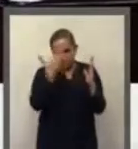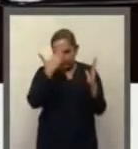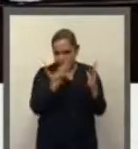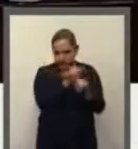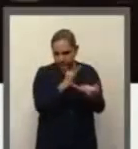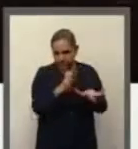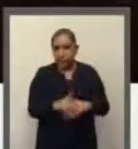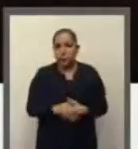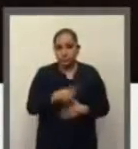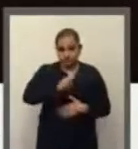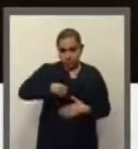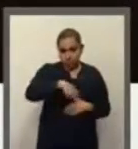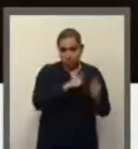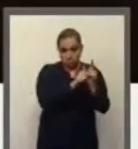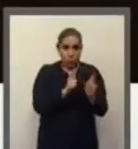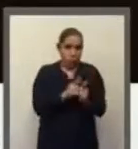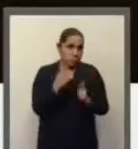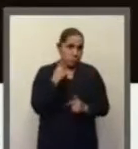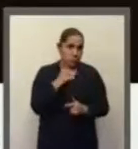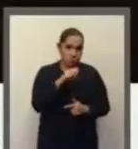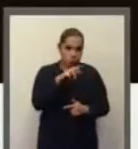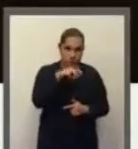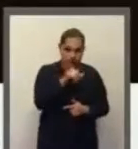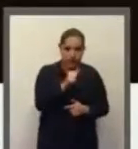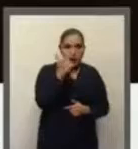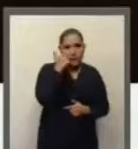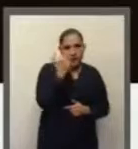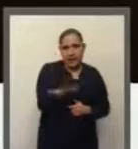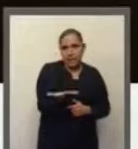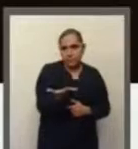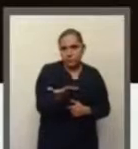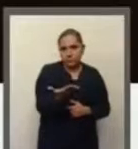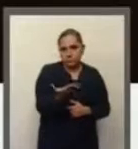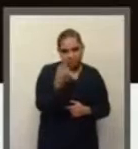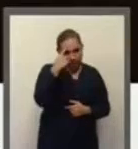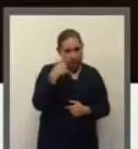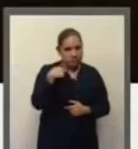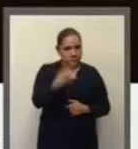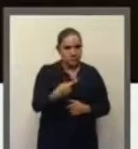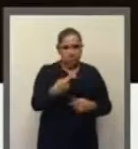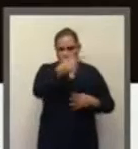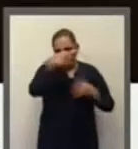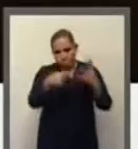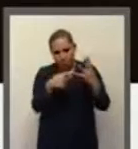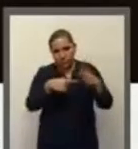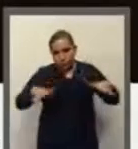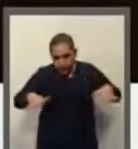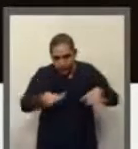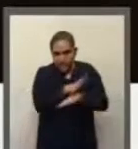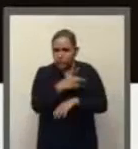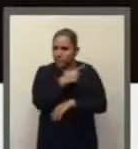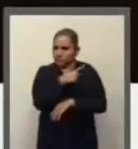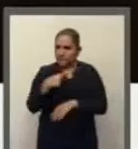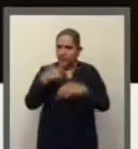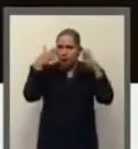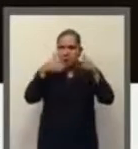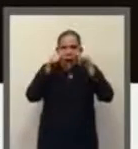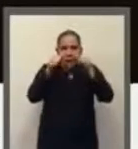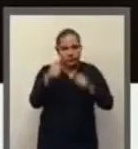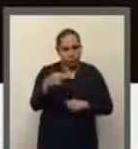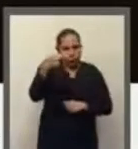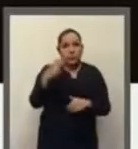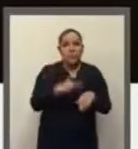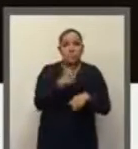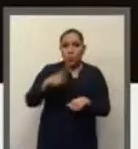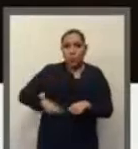Nacional es el desarrollo de la zona norte, la cual en anteriores gobiernos permaneció en el abandono. Debemos